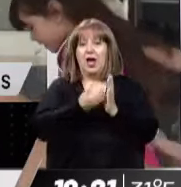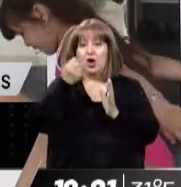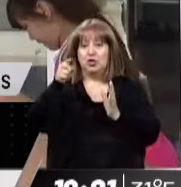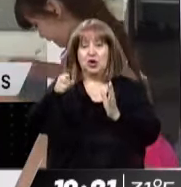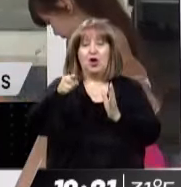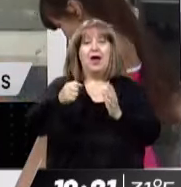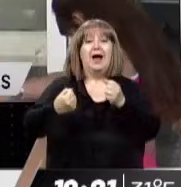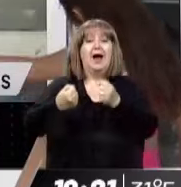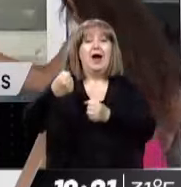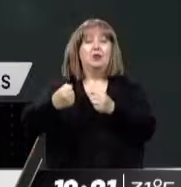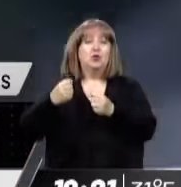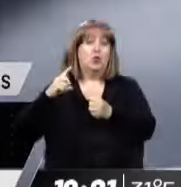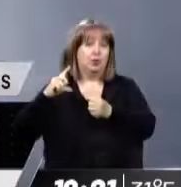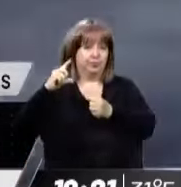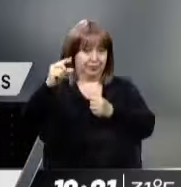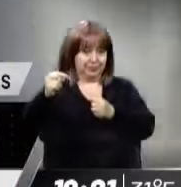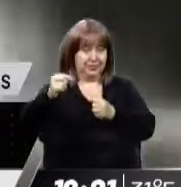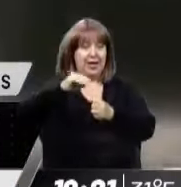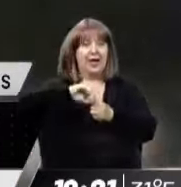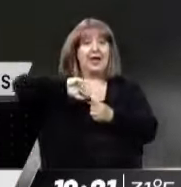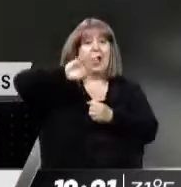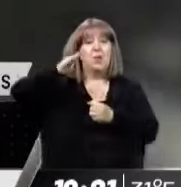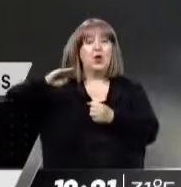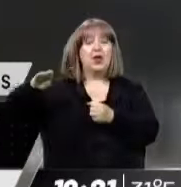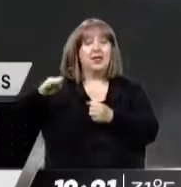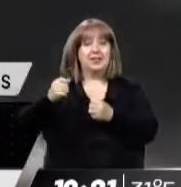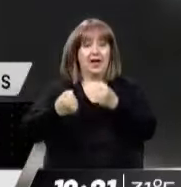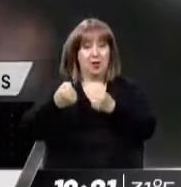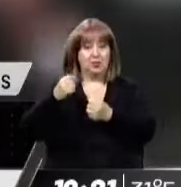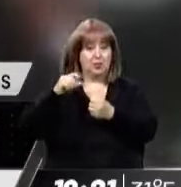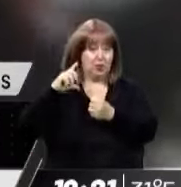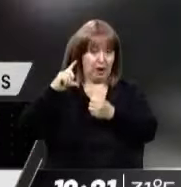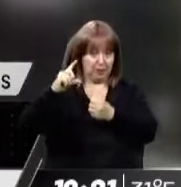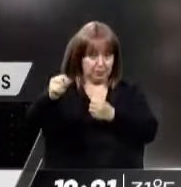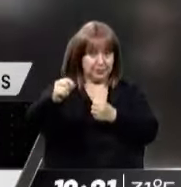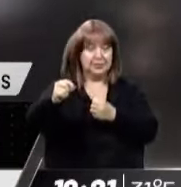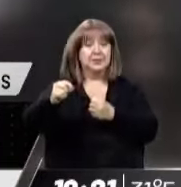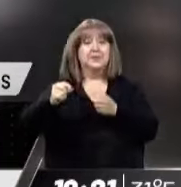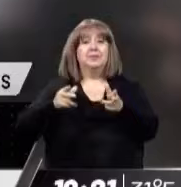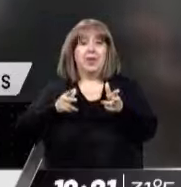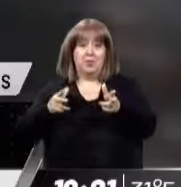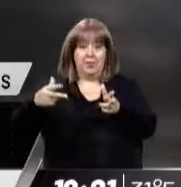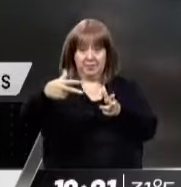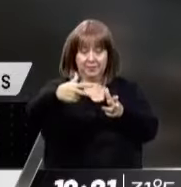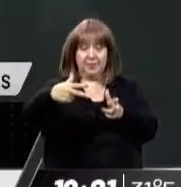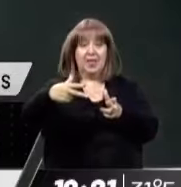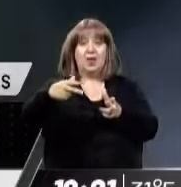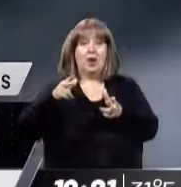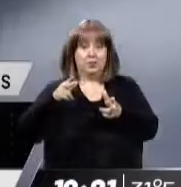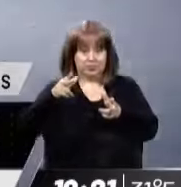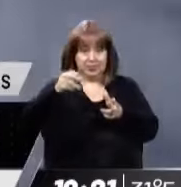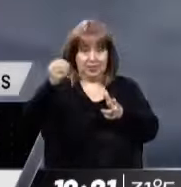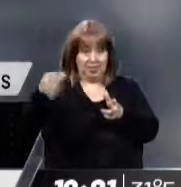dejado al momento de huir en la camioneta que intervino en el encierro que hicieron sobre el señor Jiménez. Y